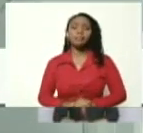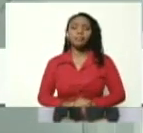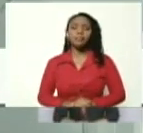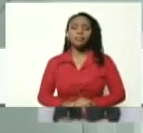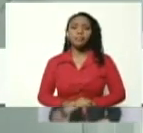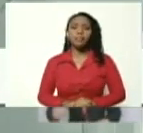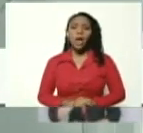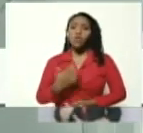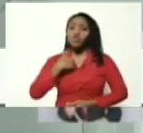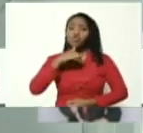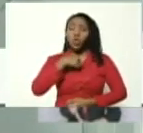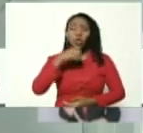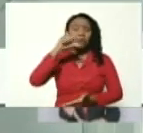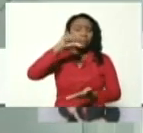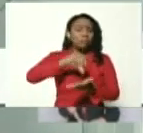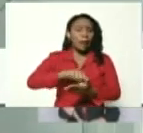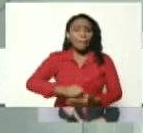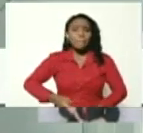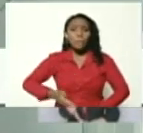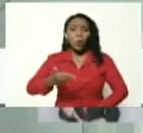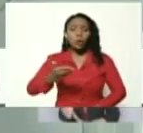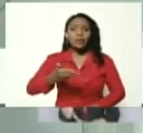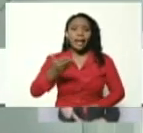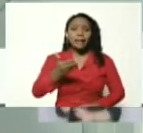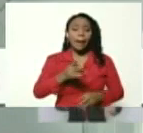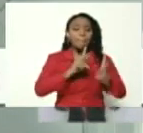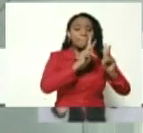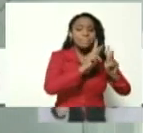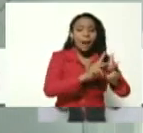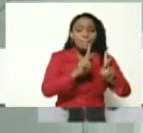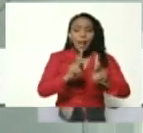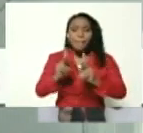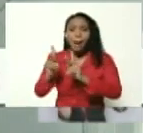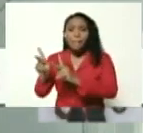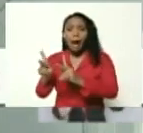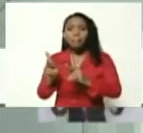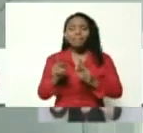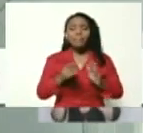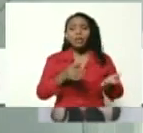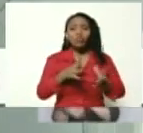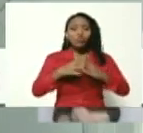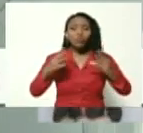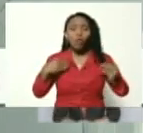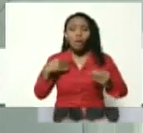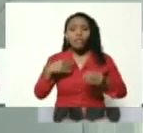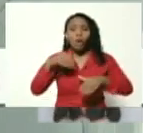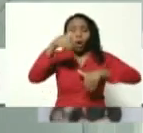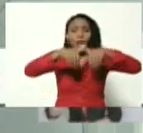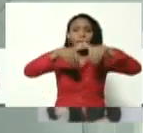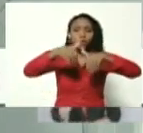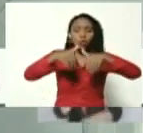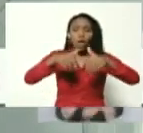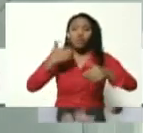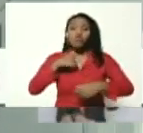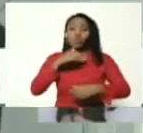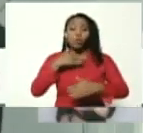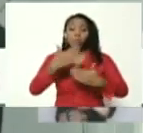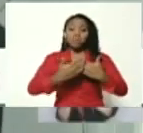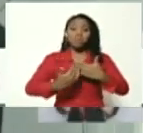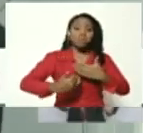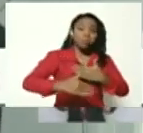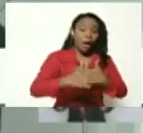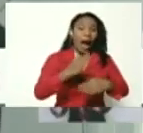Estamos en medio del cronograma electoral. Nos hemos adelantado a